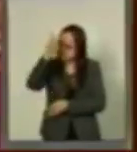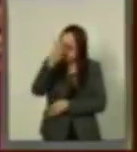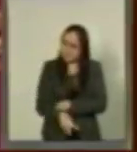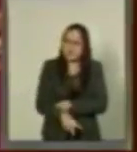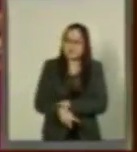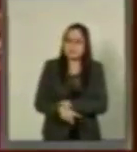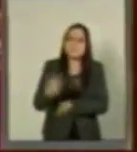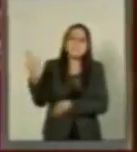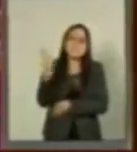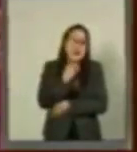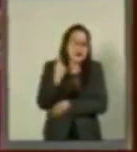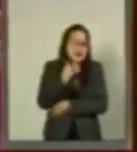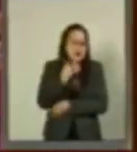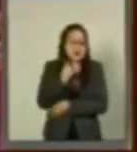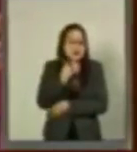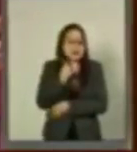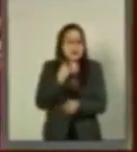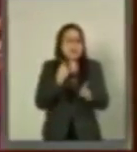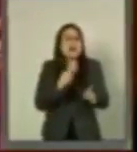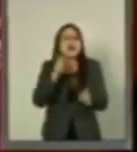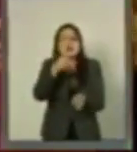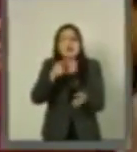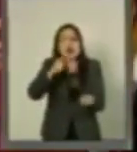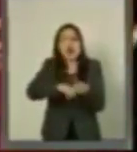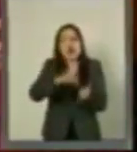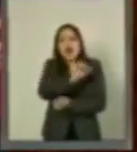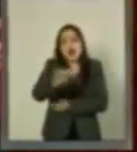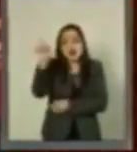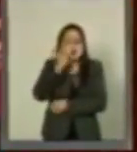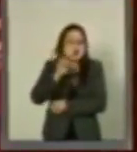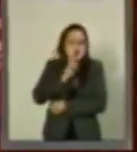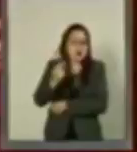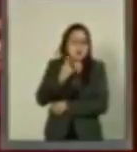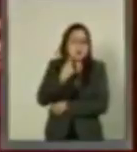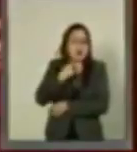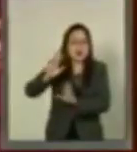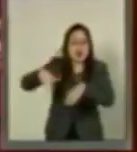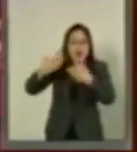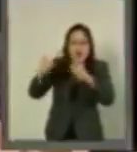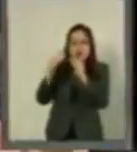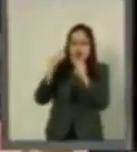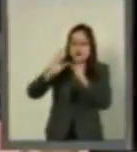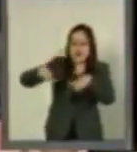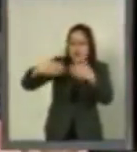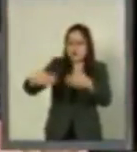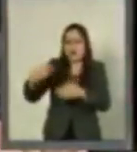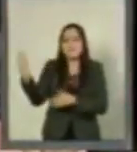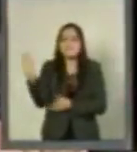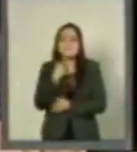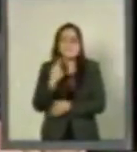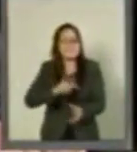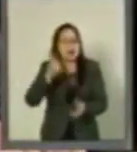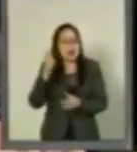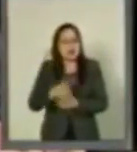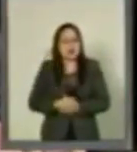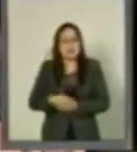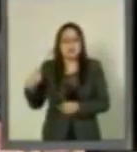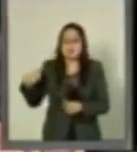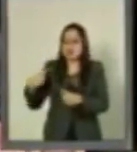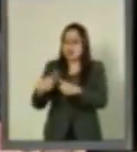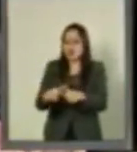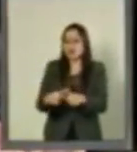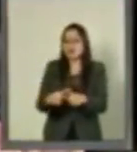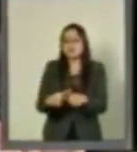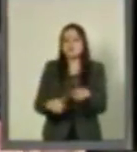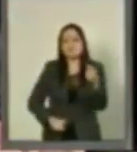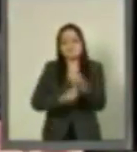literalmente asesinada, víctima de feminicidio, afuera de su casa. Hasta la fecha,